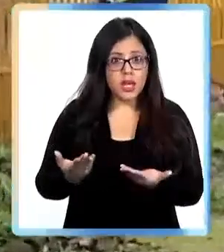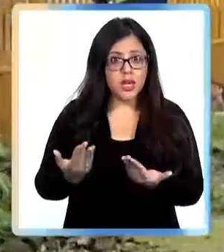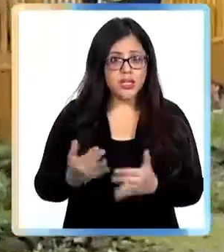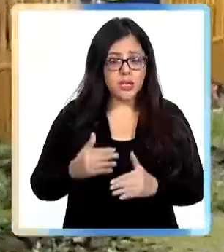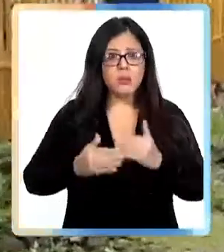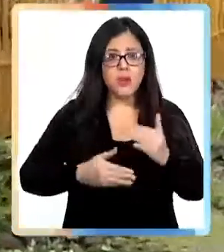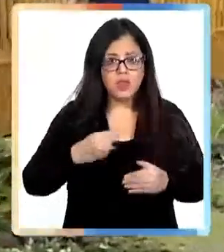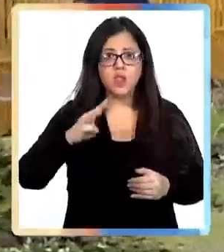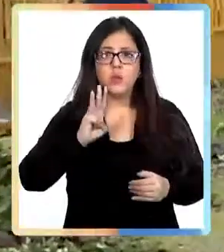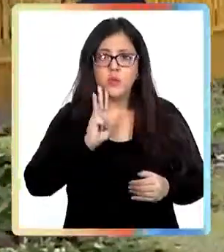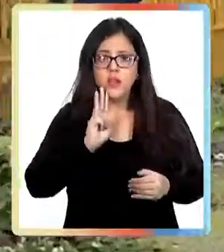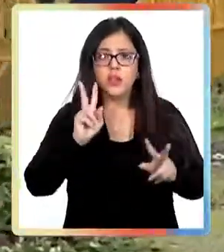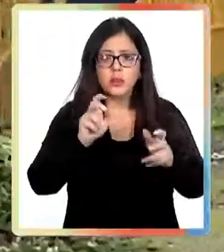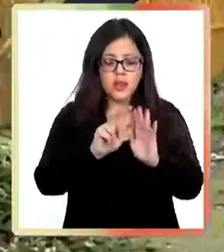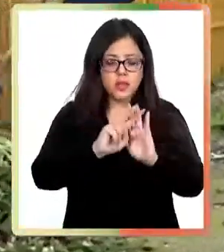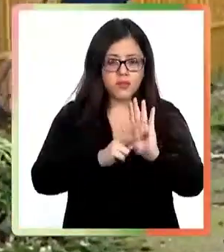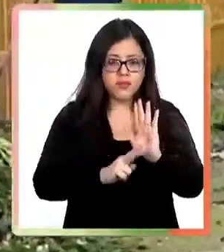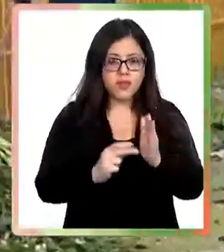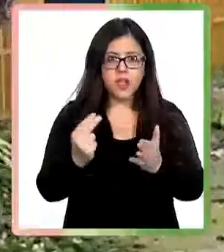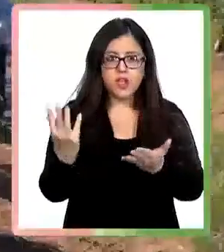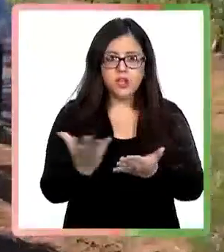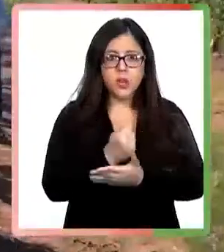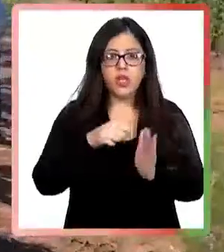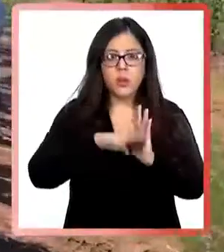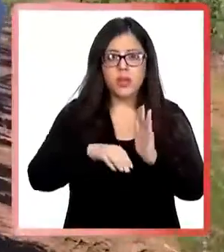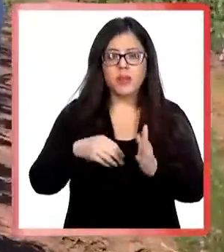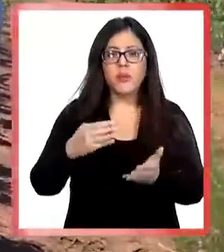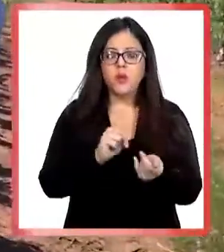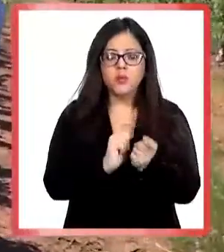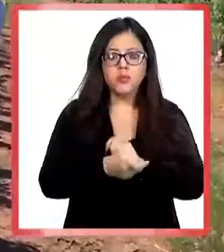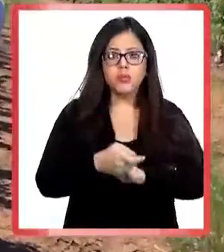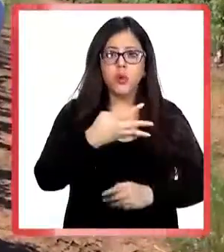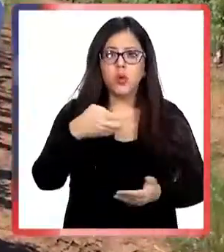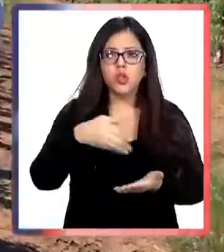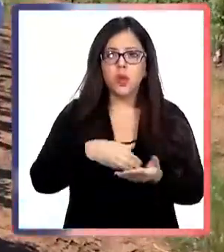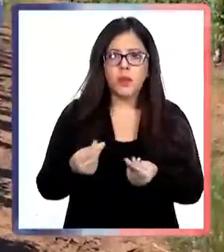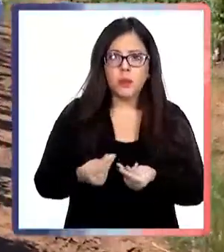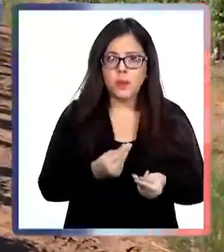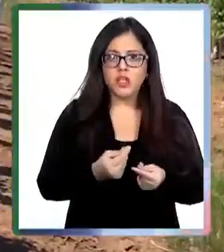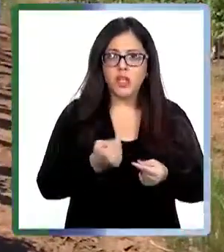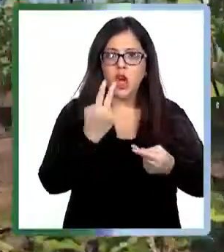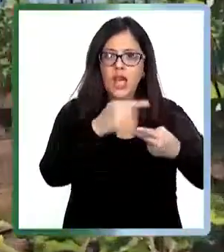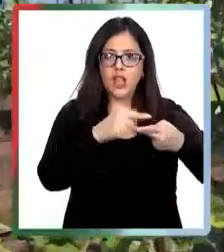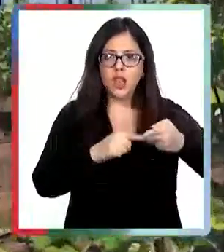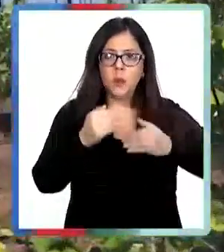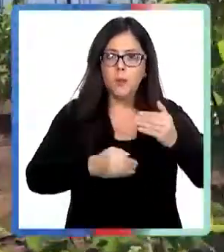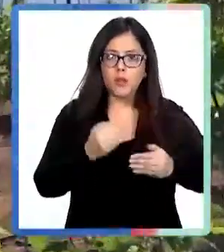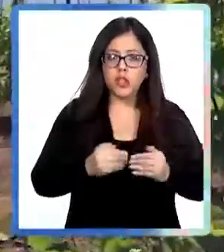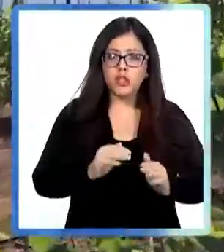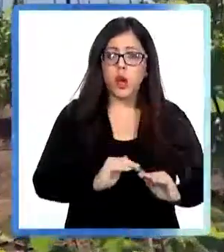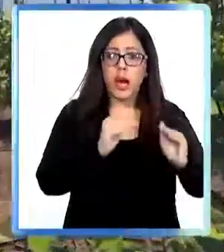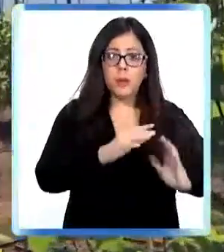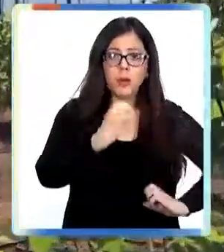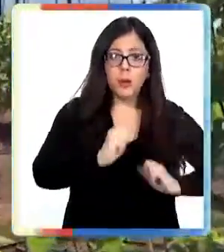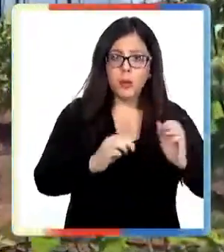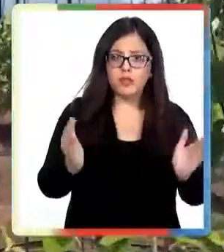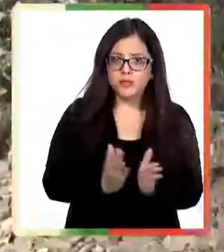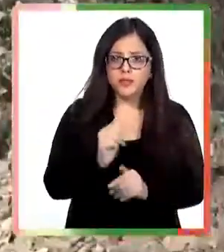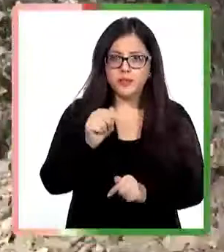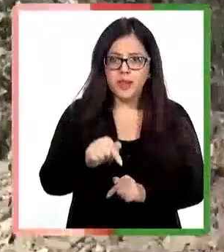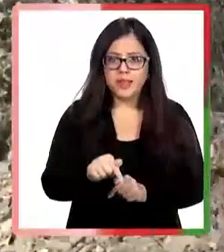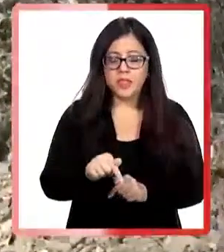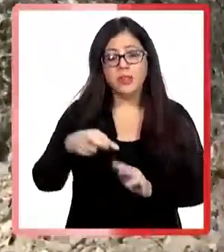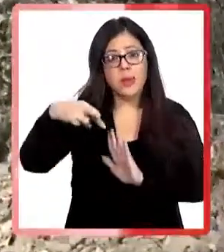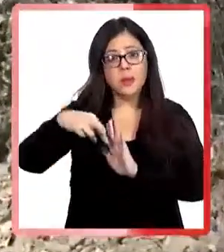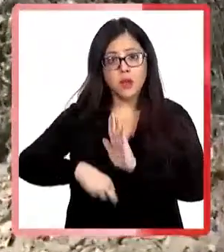miércoles el reajuste del sueldo mínimo a 400.000 pesos en 2 etapas, con apoyo a las pymes para ello,